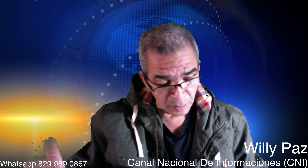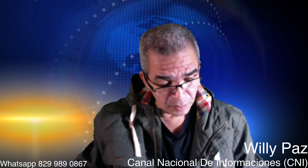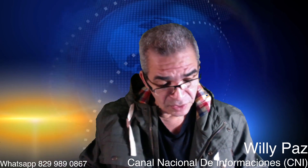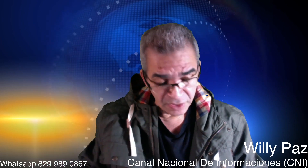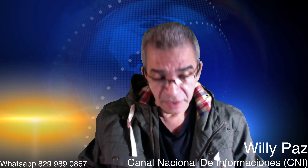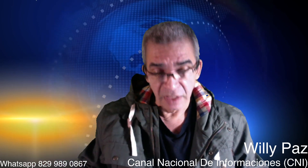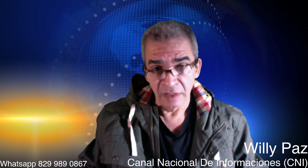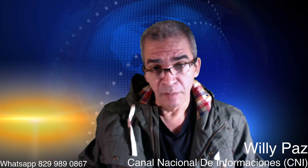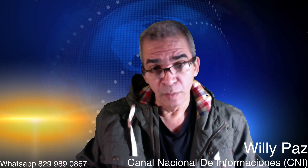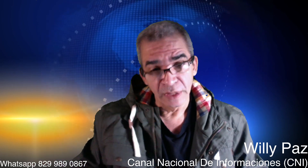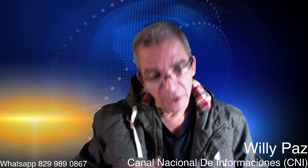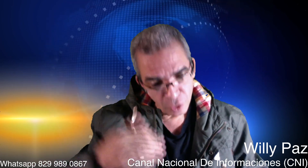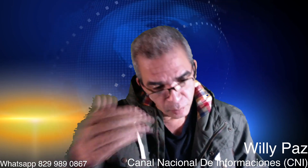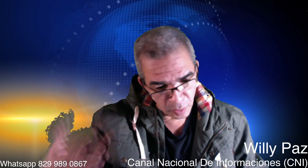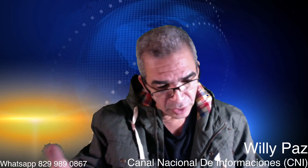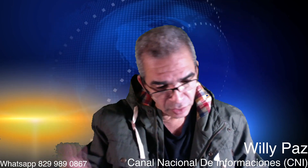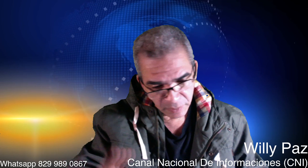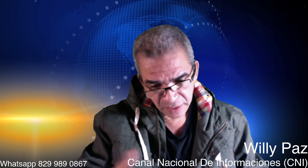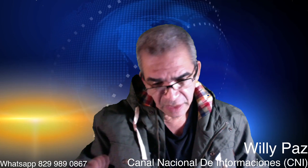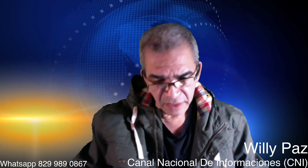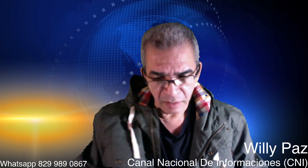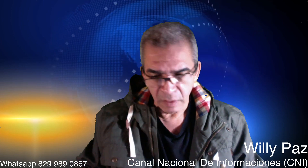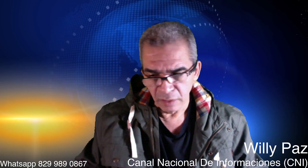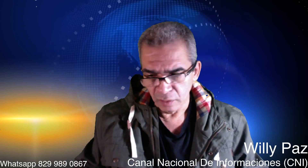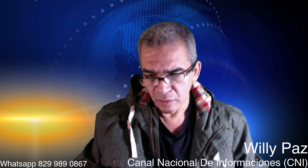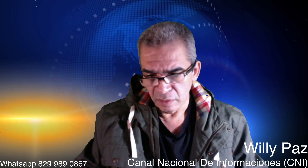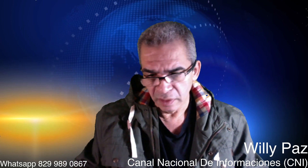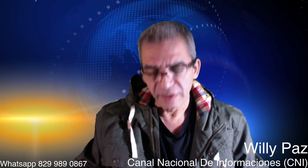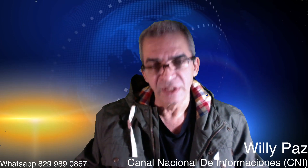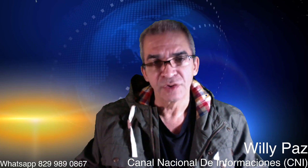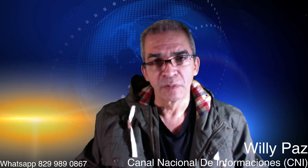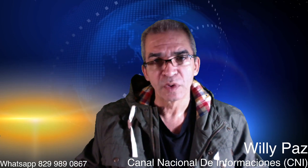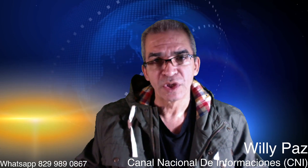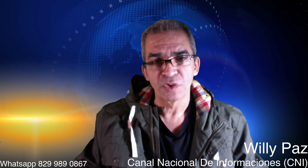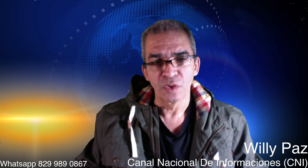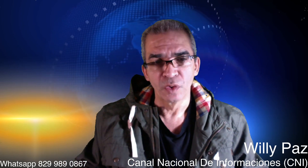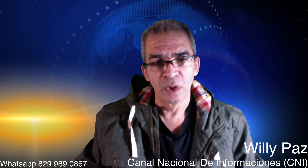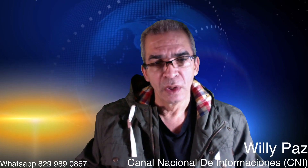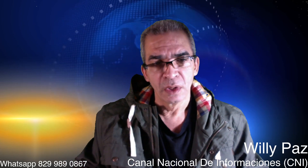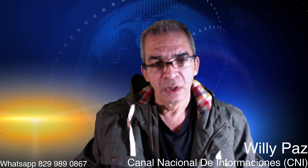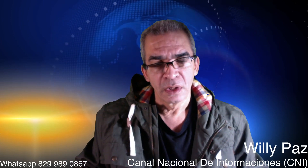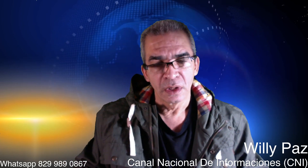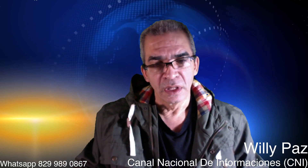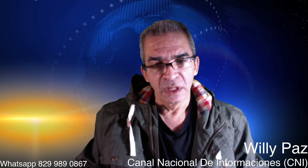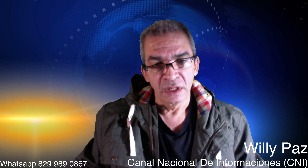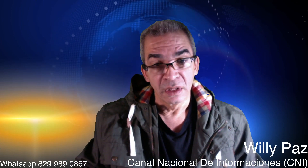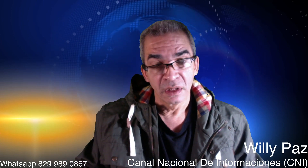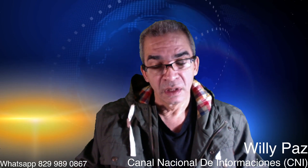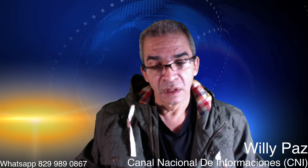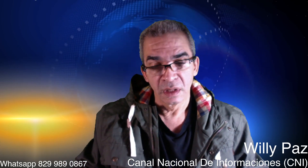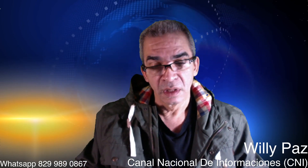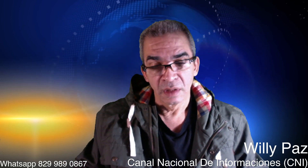al propio presidente de la República y un poquito más tarde, cuando se inició el proceso de